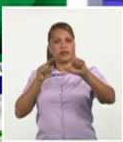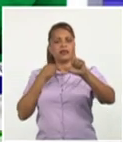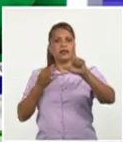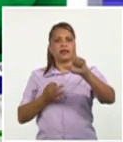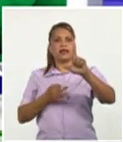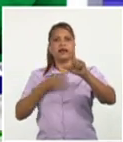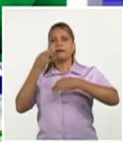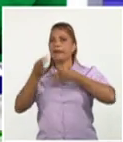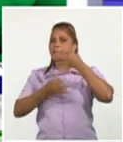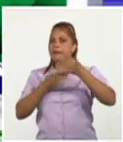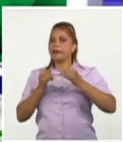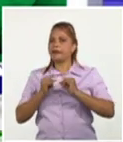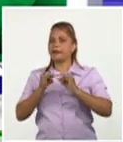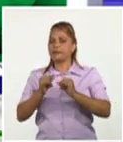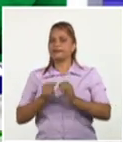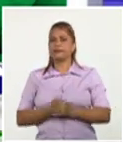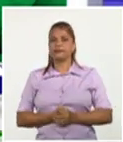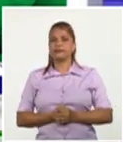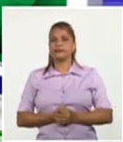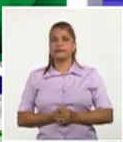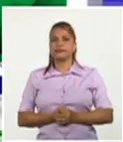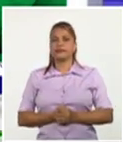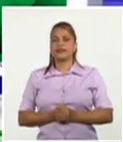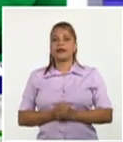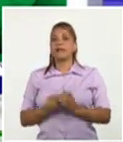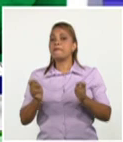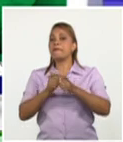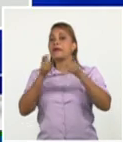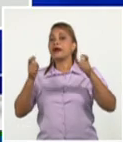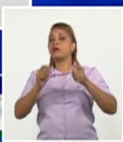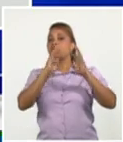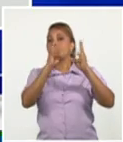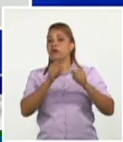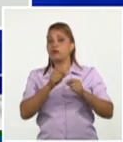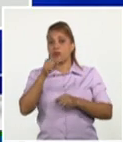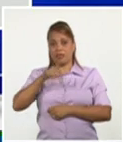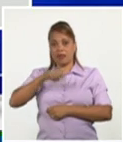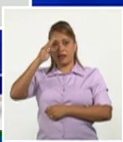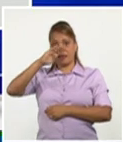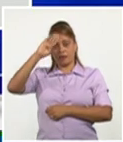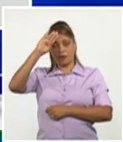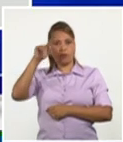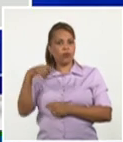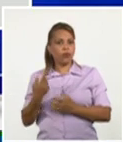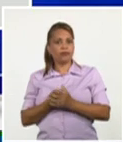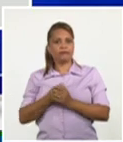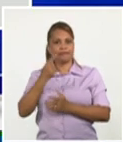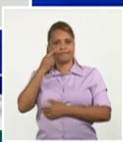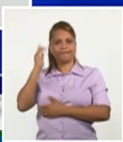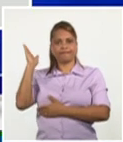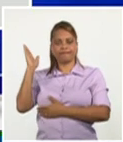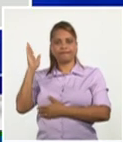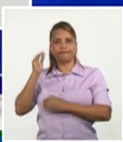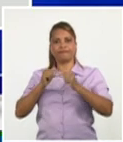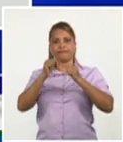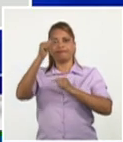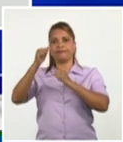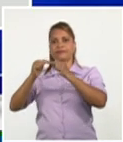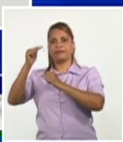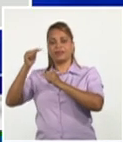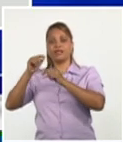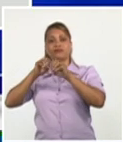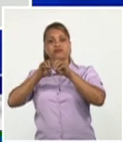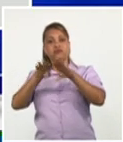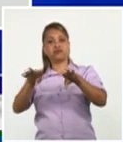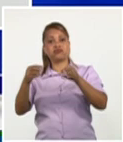esta información, el mayor número de casos autóctonos. Ahí lo tienen. La transmisión predominante en Cuba